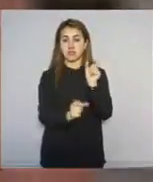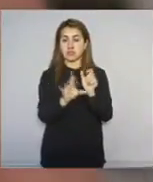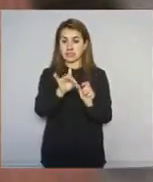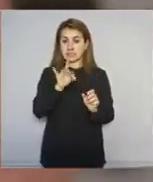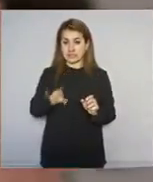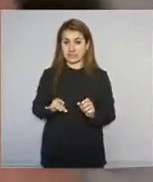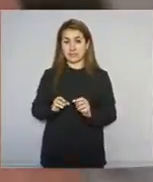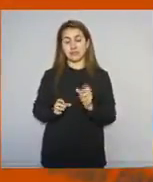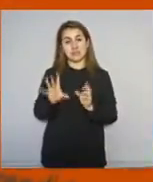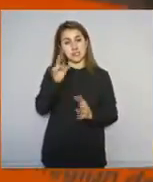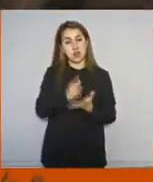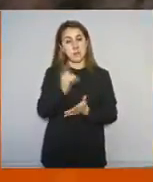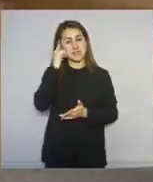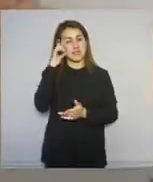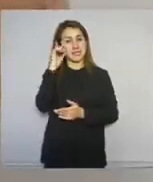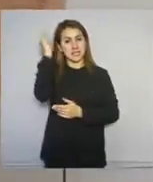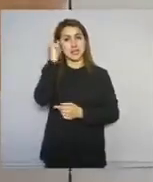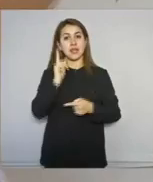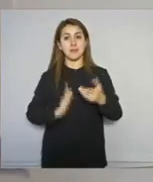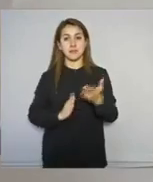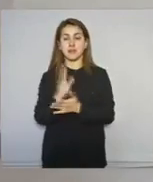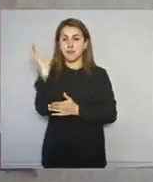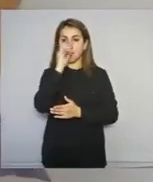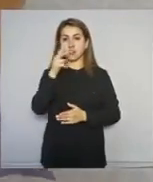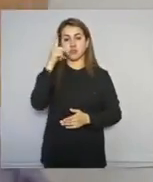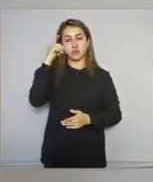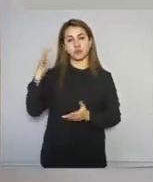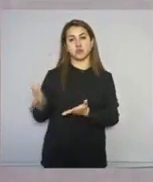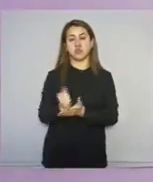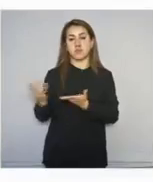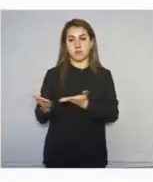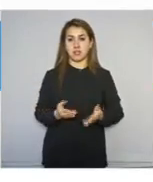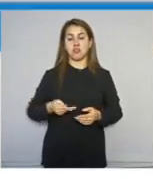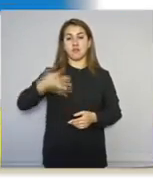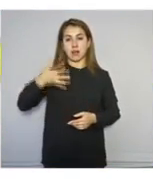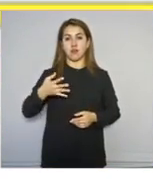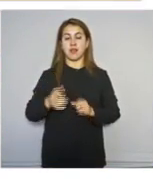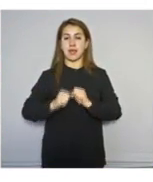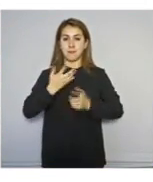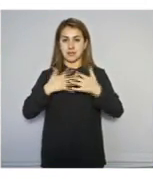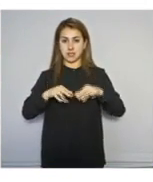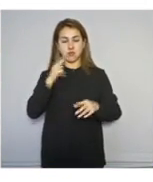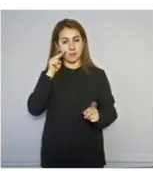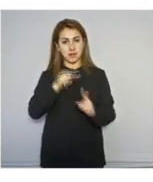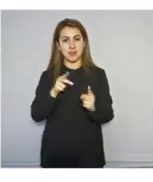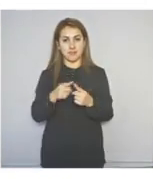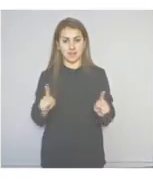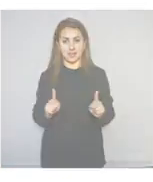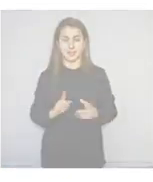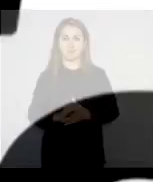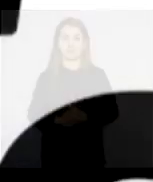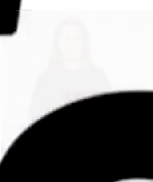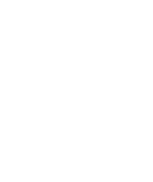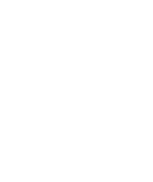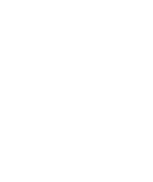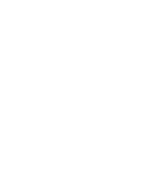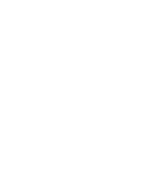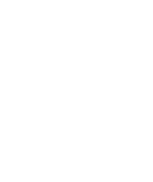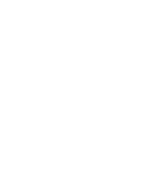que decidieron pensar, crear y partir en busca de sus sueños. Bienvenidos a Valor Empresario, una mirada diferente.